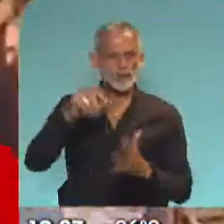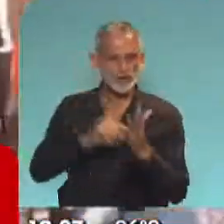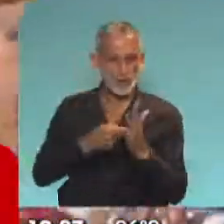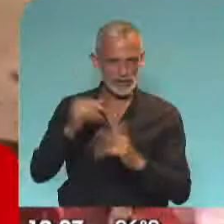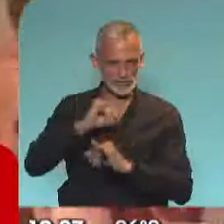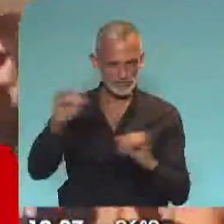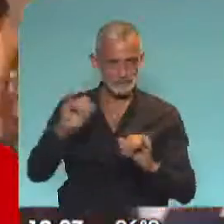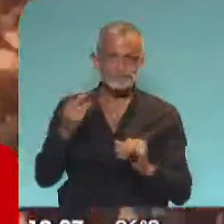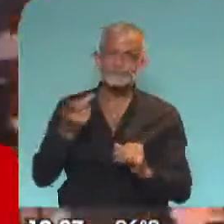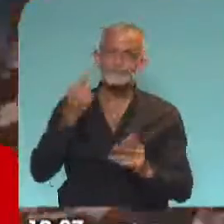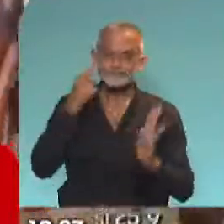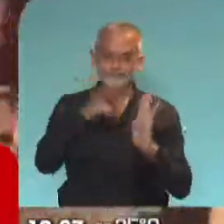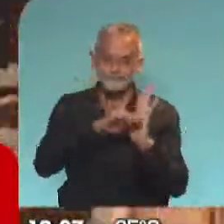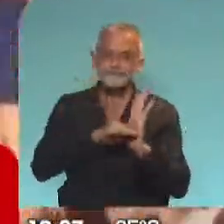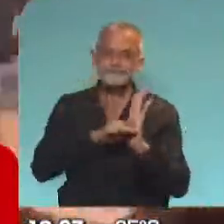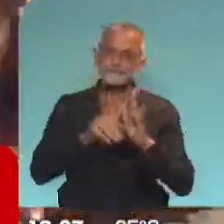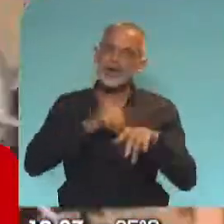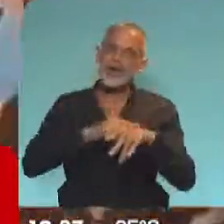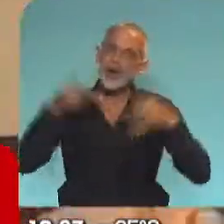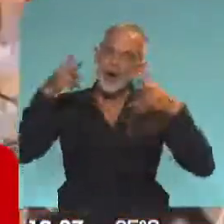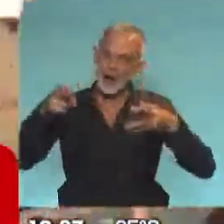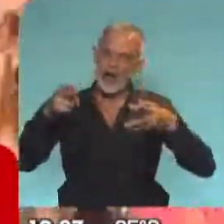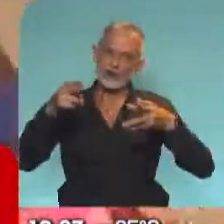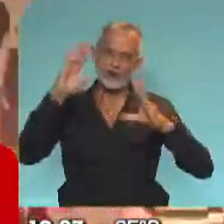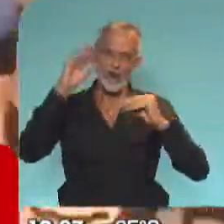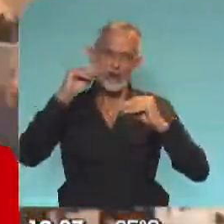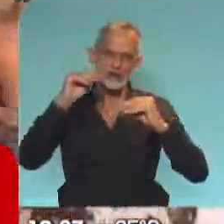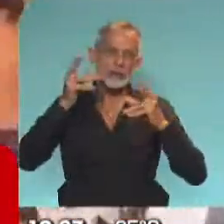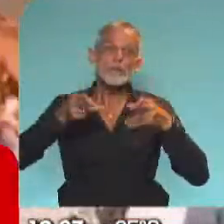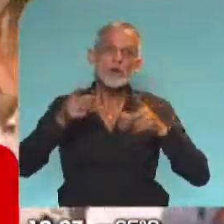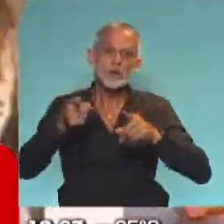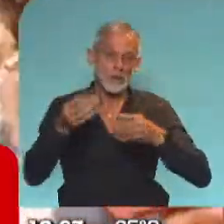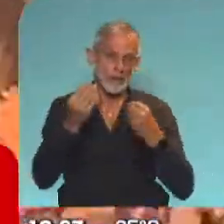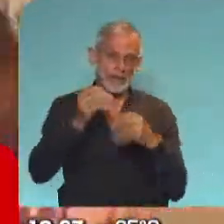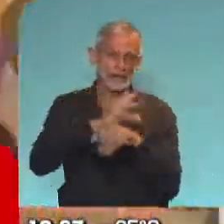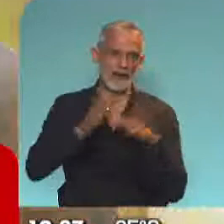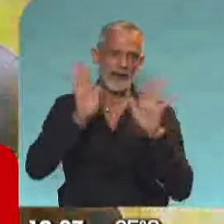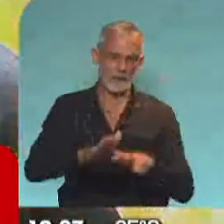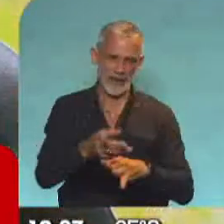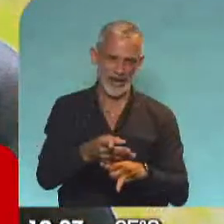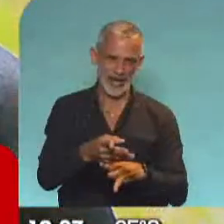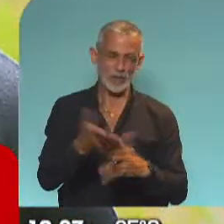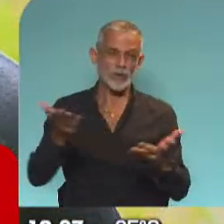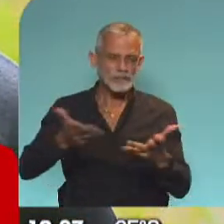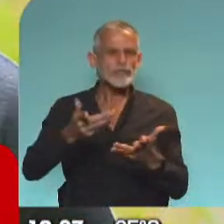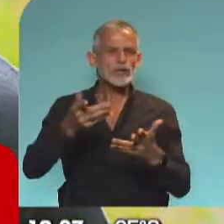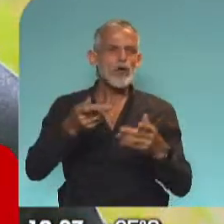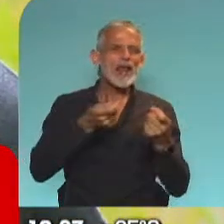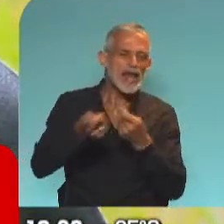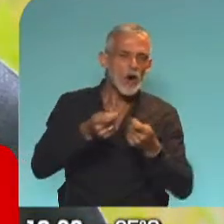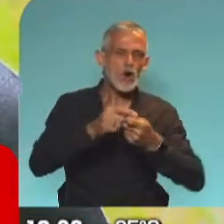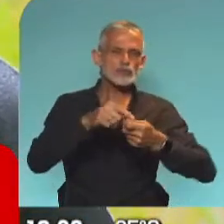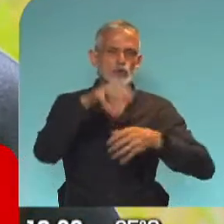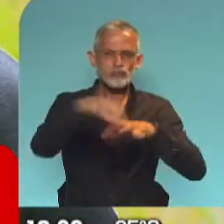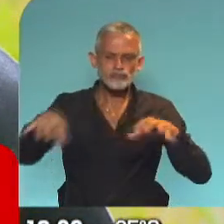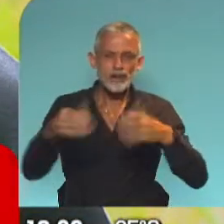se analiza implementar un toque de queda sanitario para frenar el rebrote de coronavirus. evitar que los negocios, los